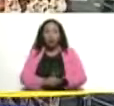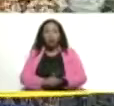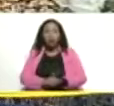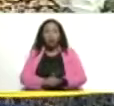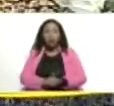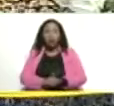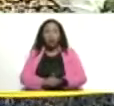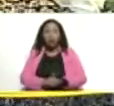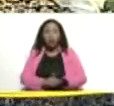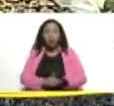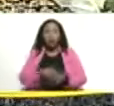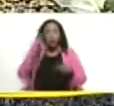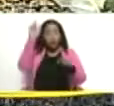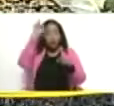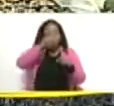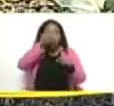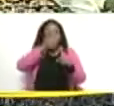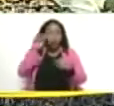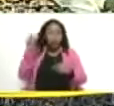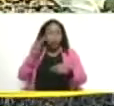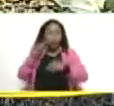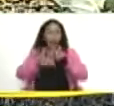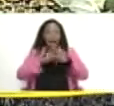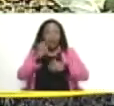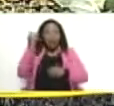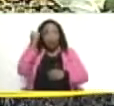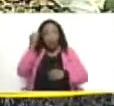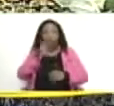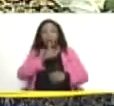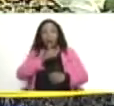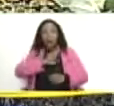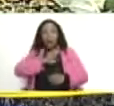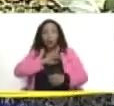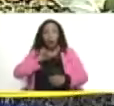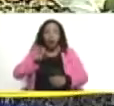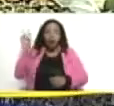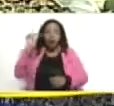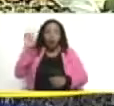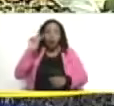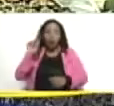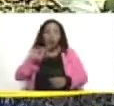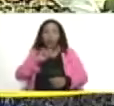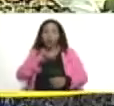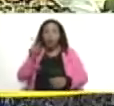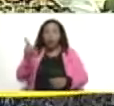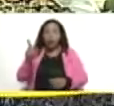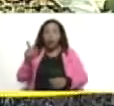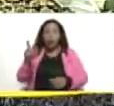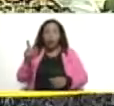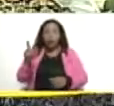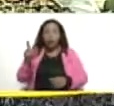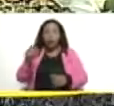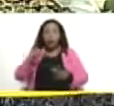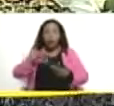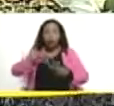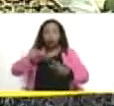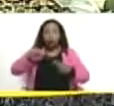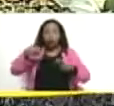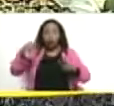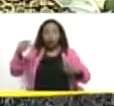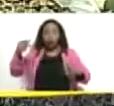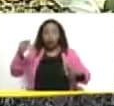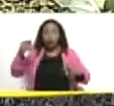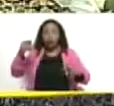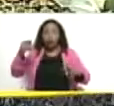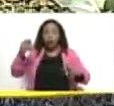Doctrina militar venezolana hecha desde los genes de Venezuela, que expresa la genética pura de la